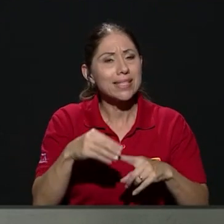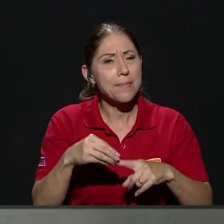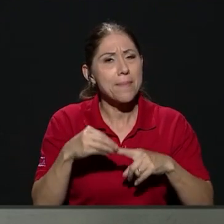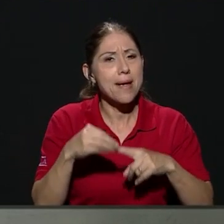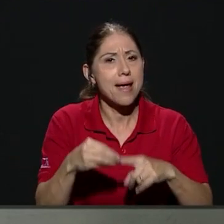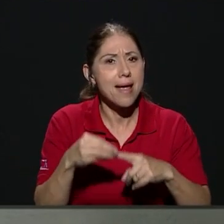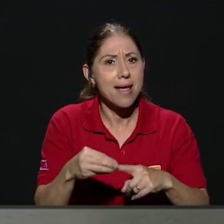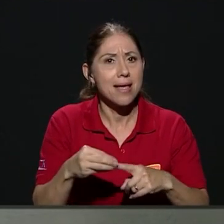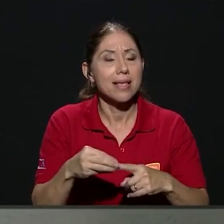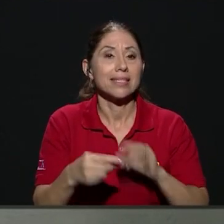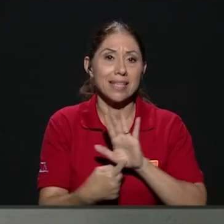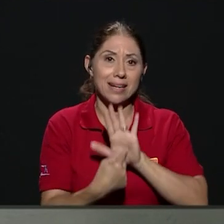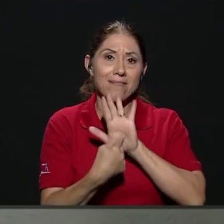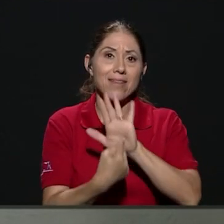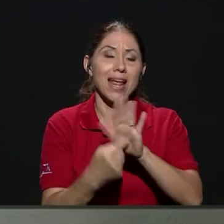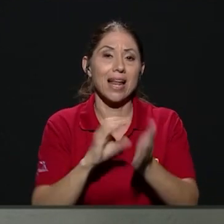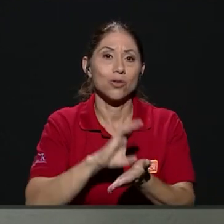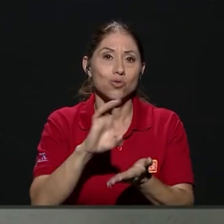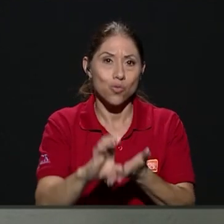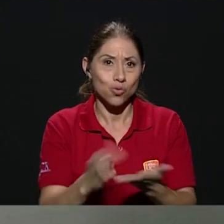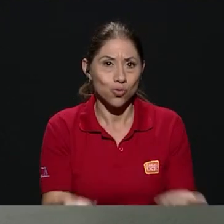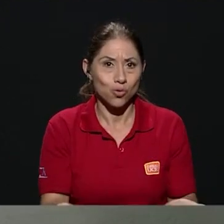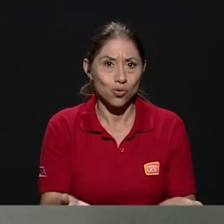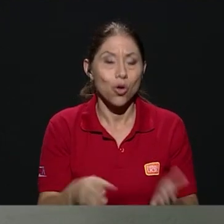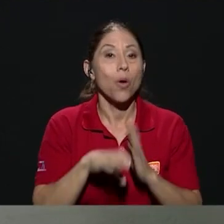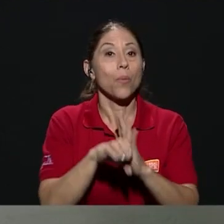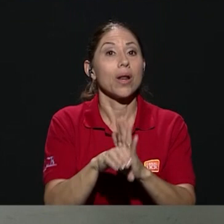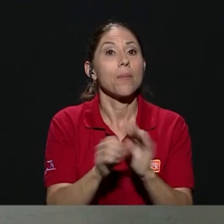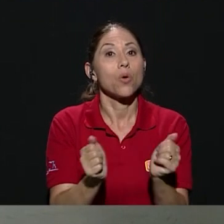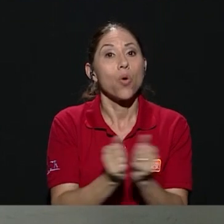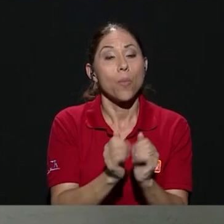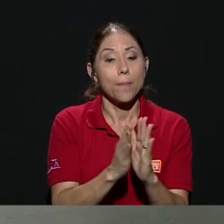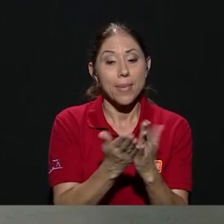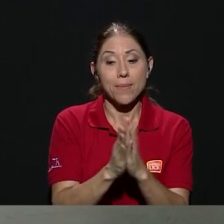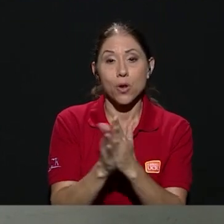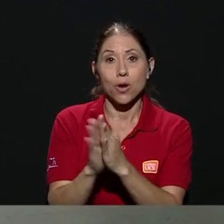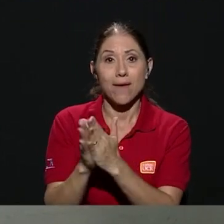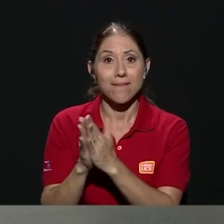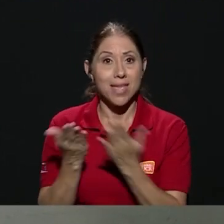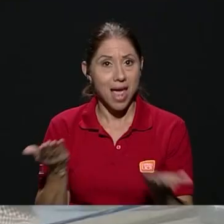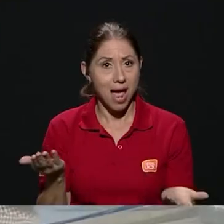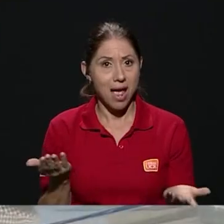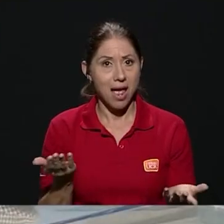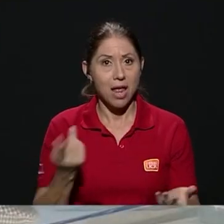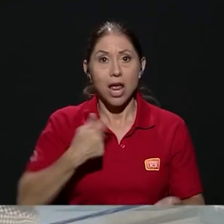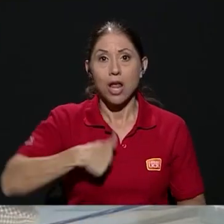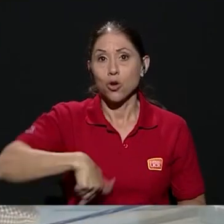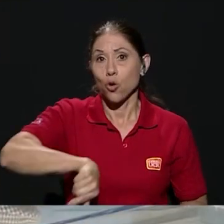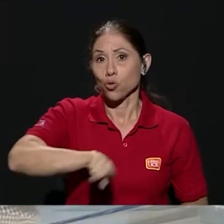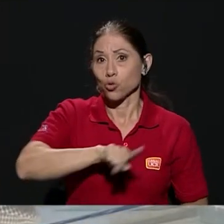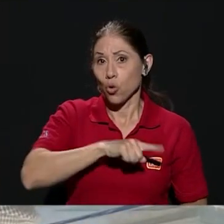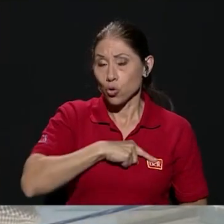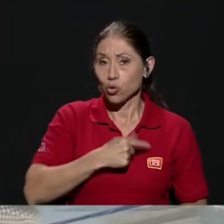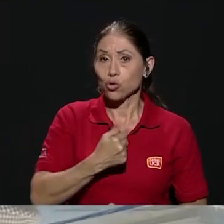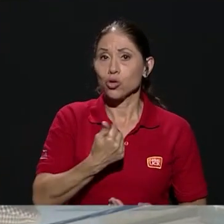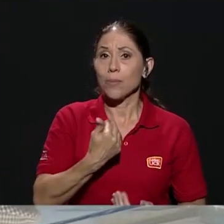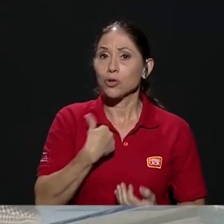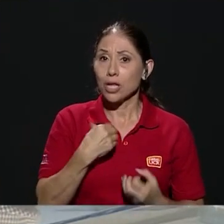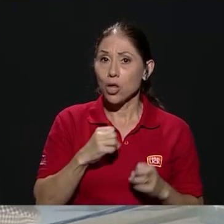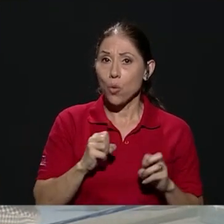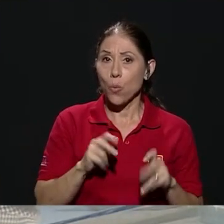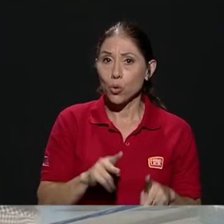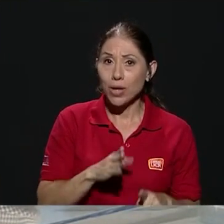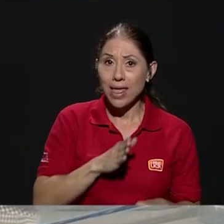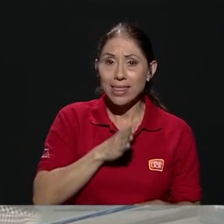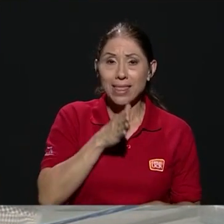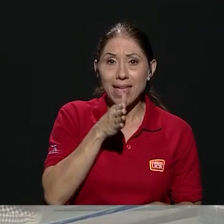los cursos, ¿verdad? Tenemos con ellos bibliografía, podemos ir, nosotros algunos hemos tenido la oportunidad de ir a visitar